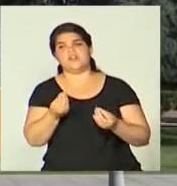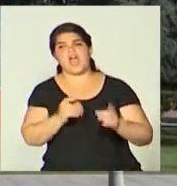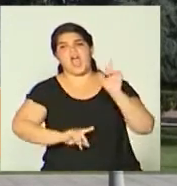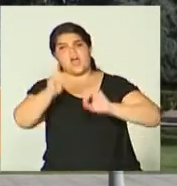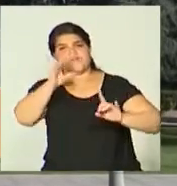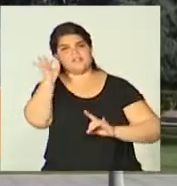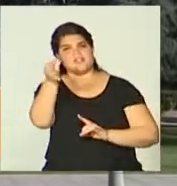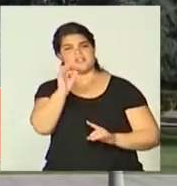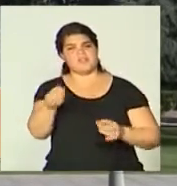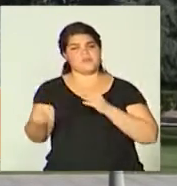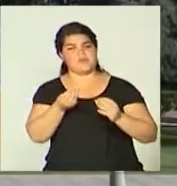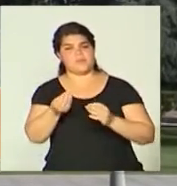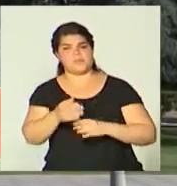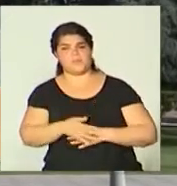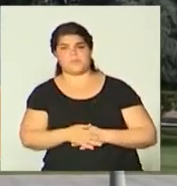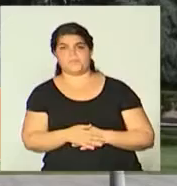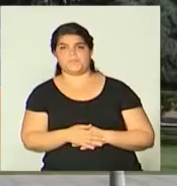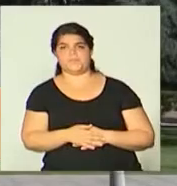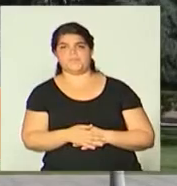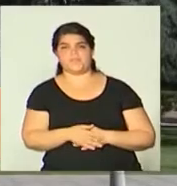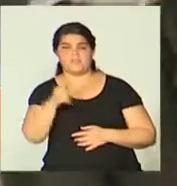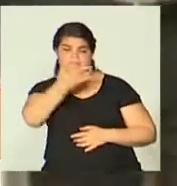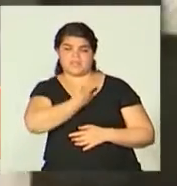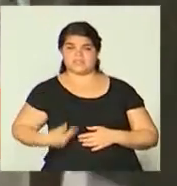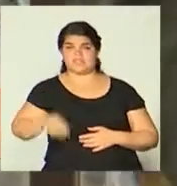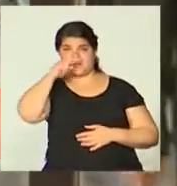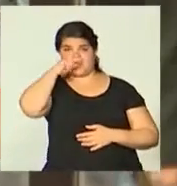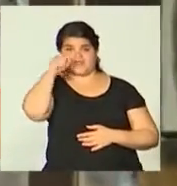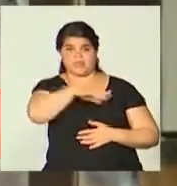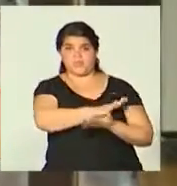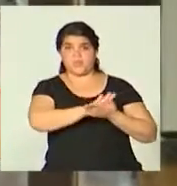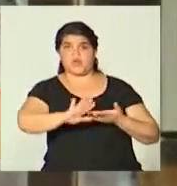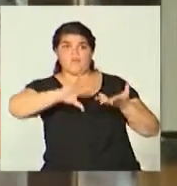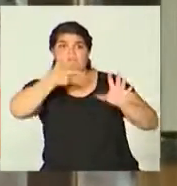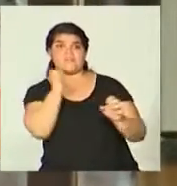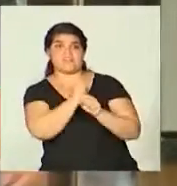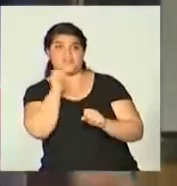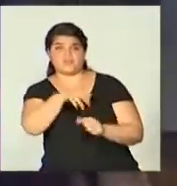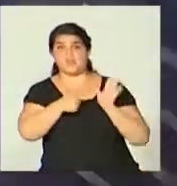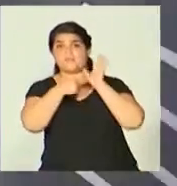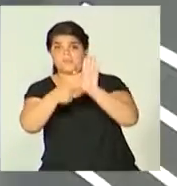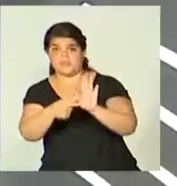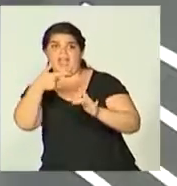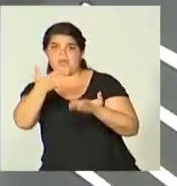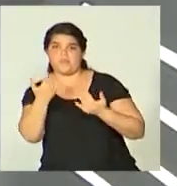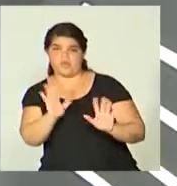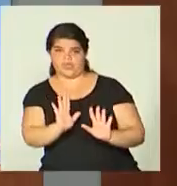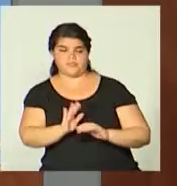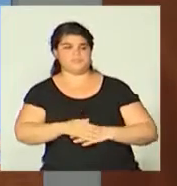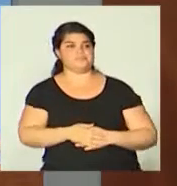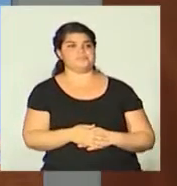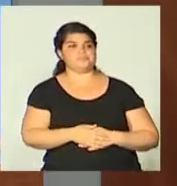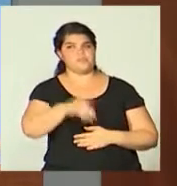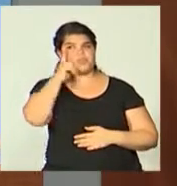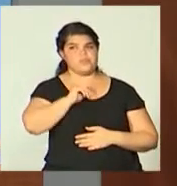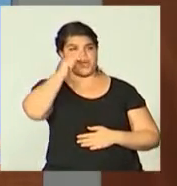equipo económico del nuevo presidente sea presentado. Hoy día llamaba la atención una noticia de un fallo de la Corte